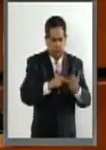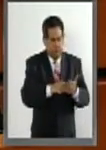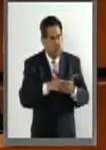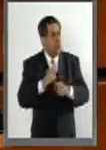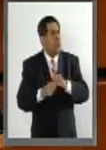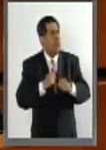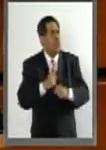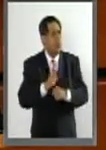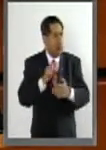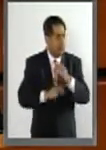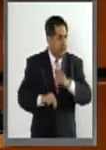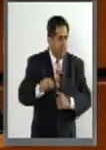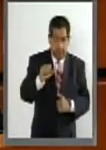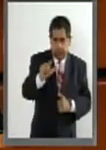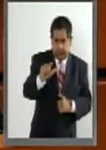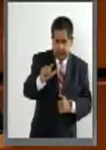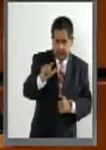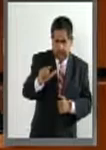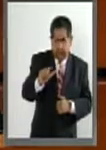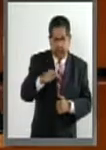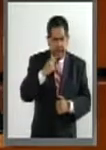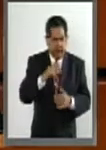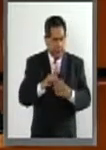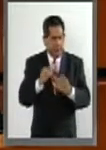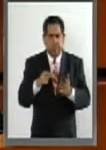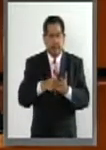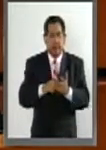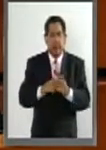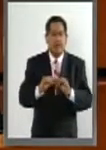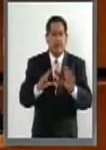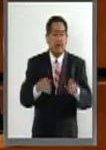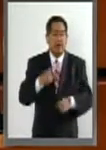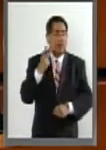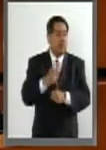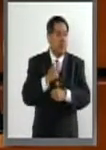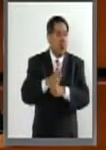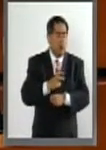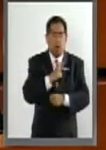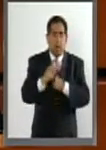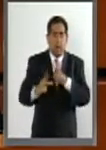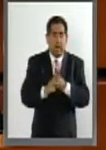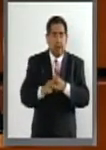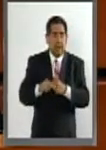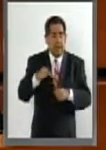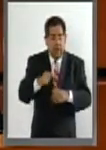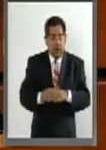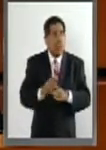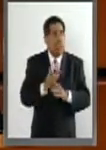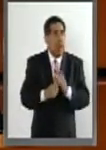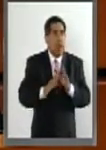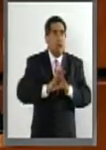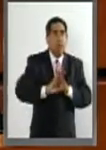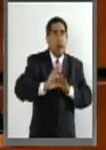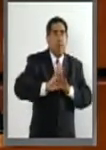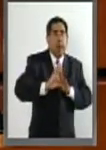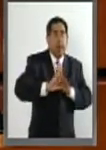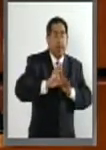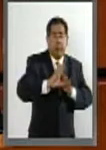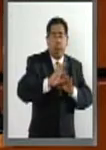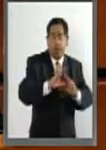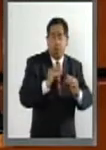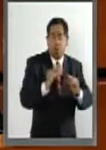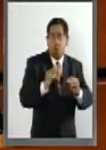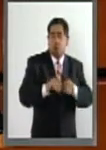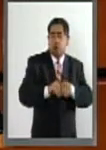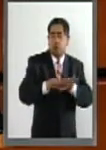del año 2017, es el segundo país de origen de migrantes, con